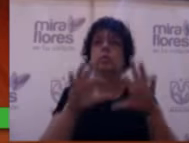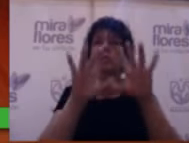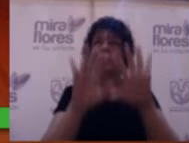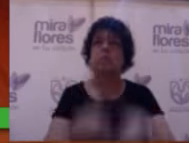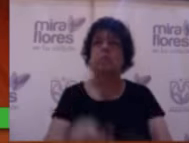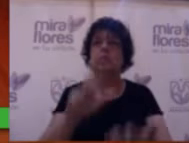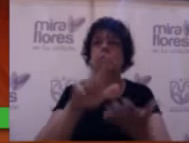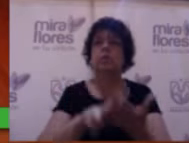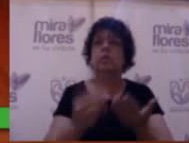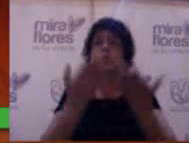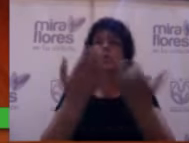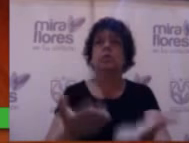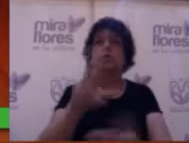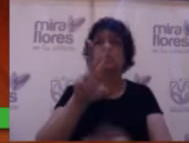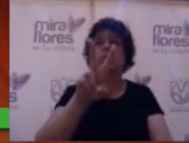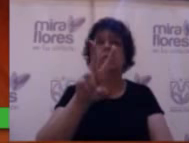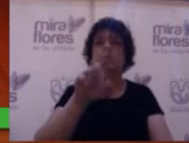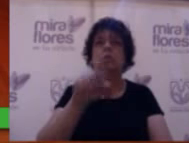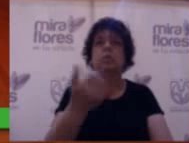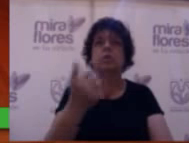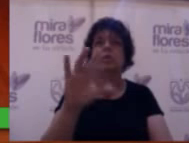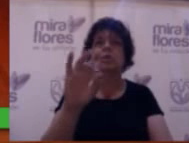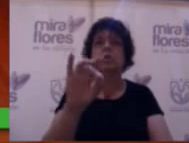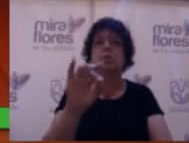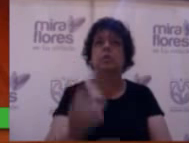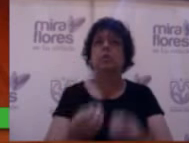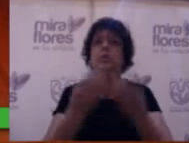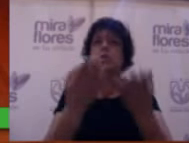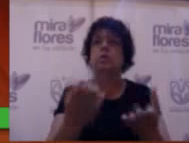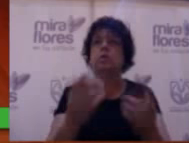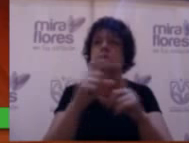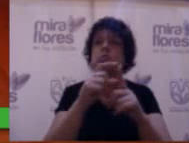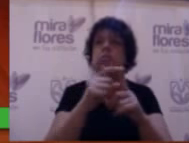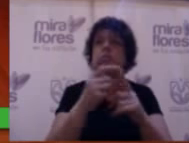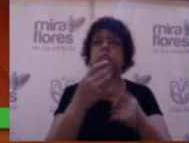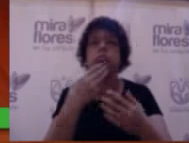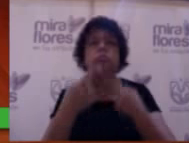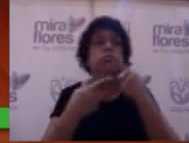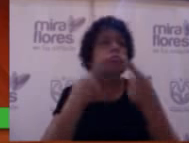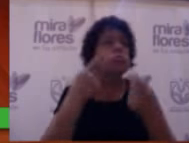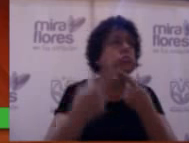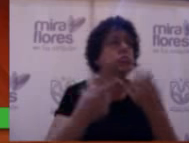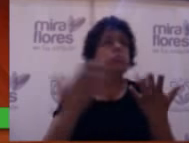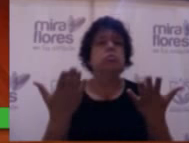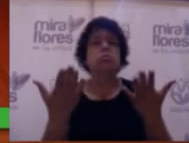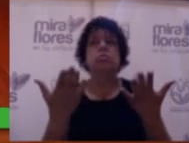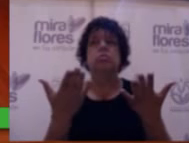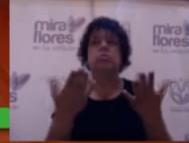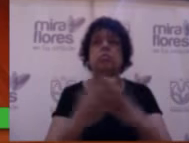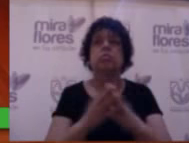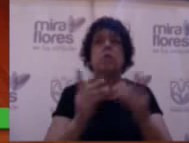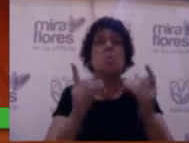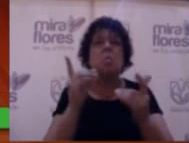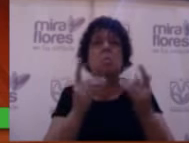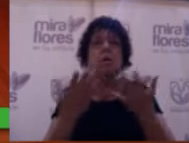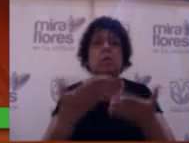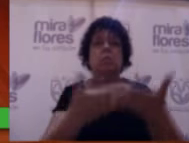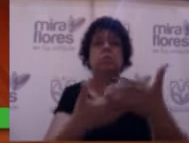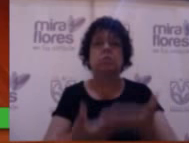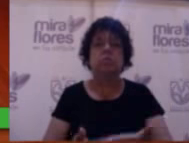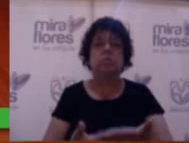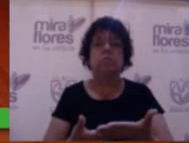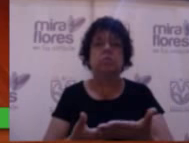año 2018. Ofrezco el uso de la palabra si hubiese alguna observación respecto de la mencionada acta.